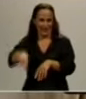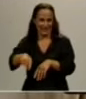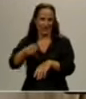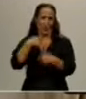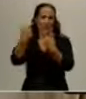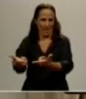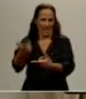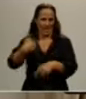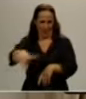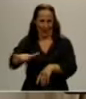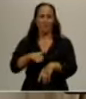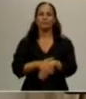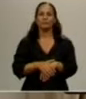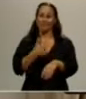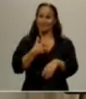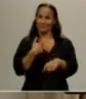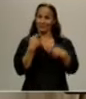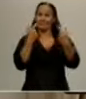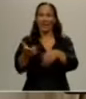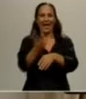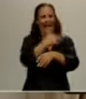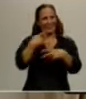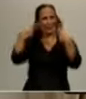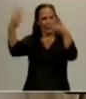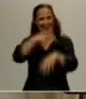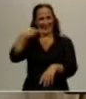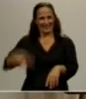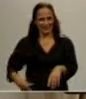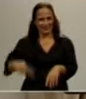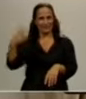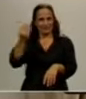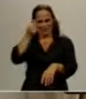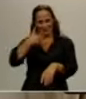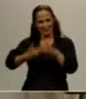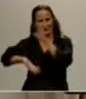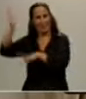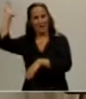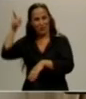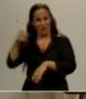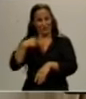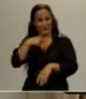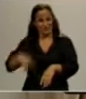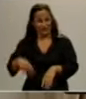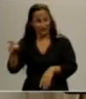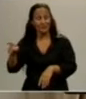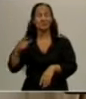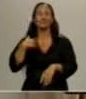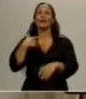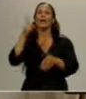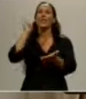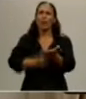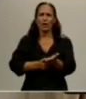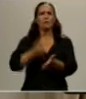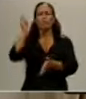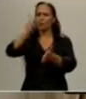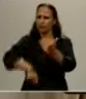ser remitido antes de mi viaje a China este fin de semana y también va a ser firmado el decreto convocando